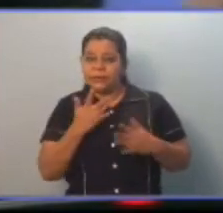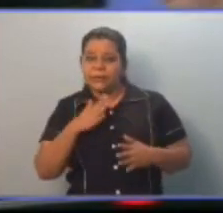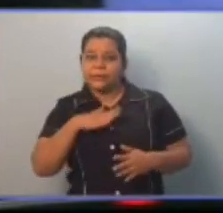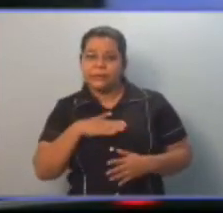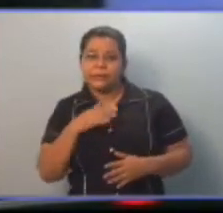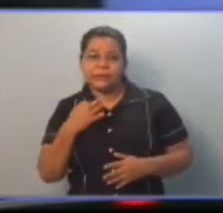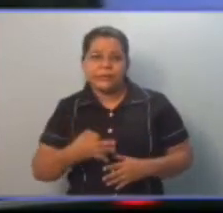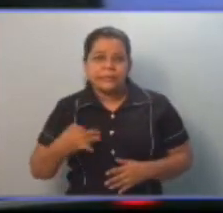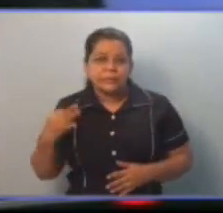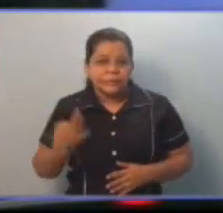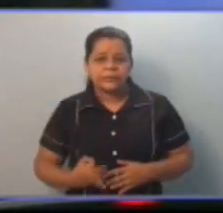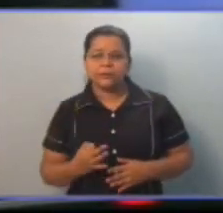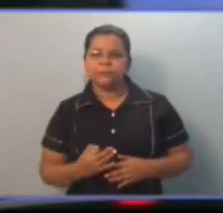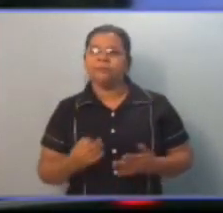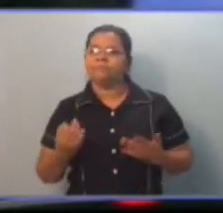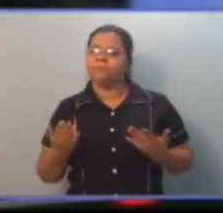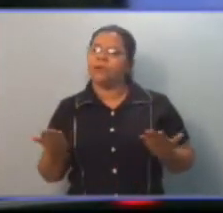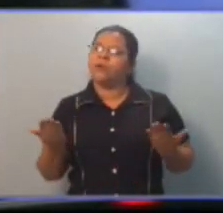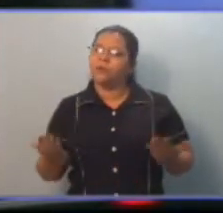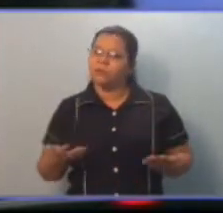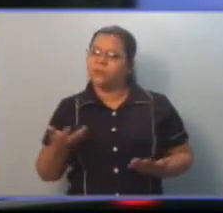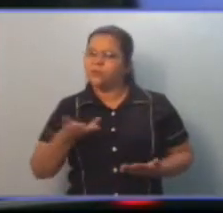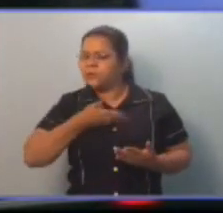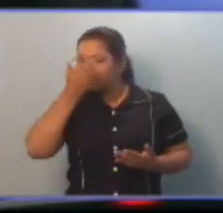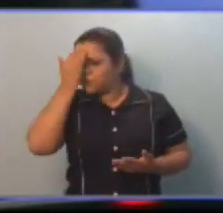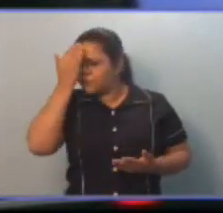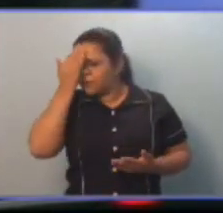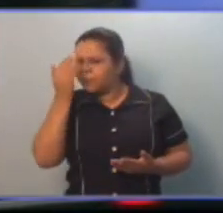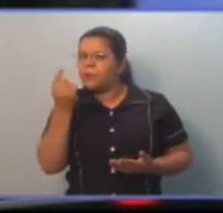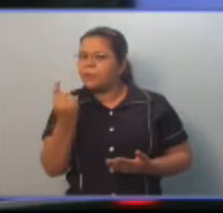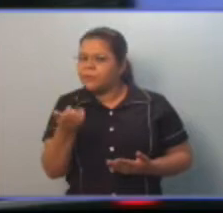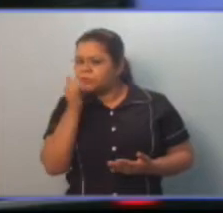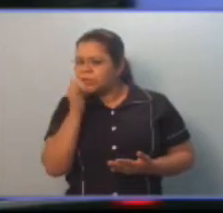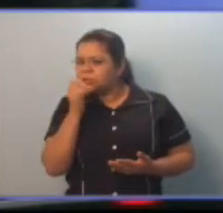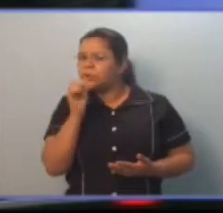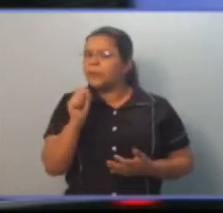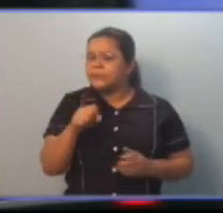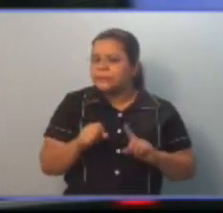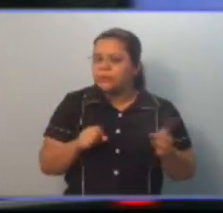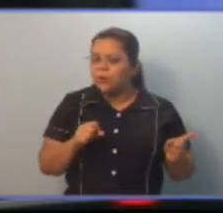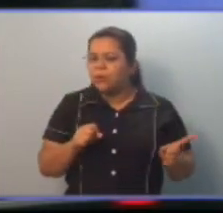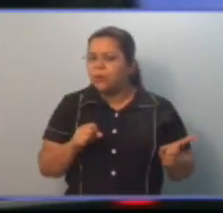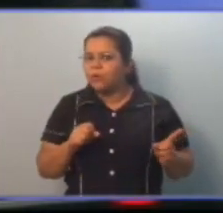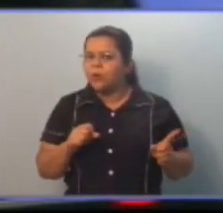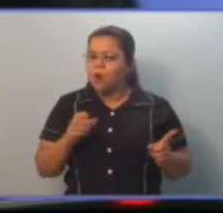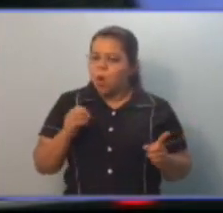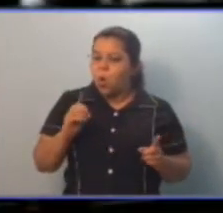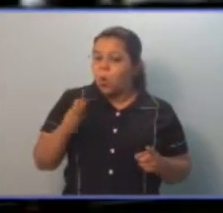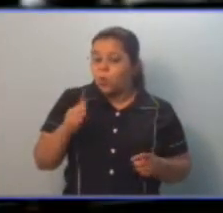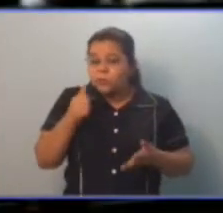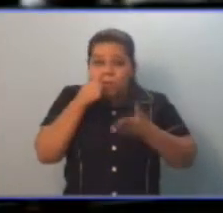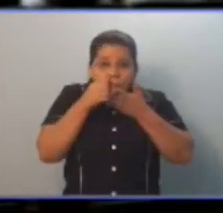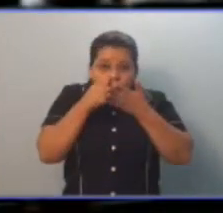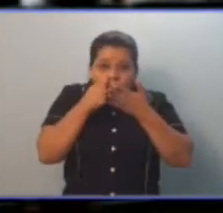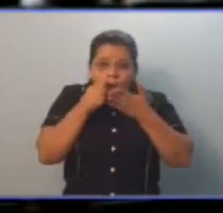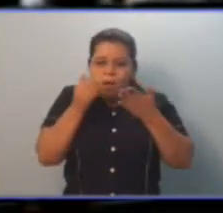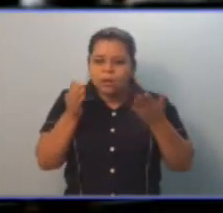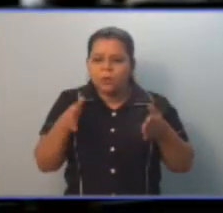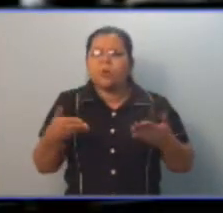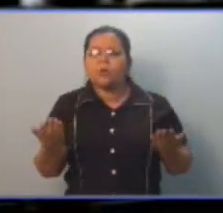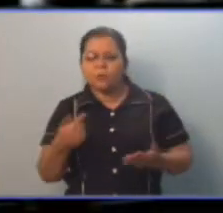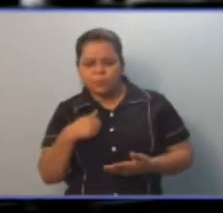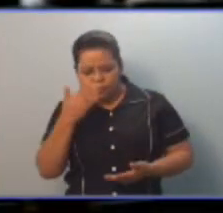reclama y necesita. ¿Y cómo sabemos si esas personas se alcoholizan o no? ¿O toman otras sustancias? ¿Cómo